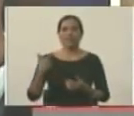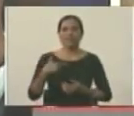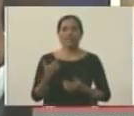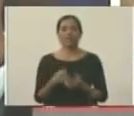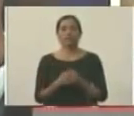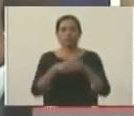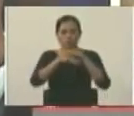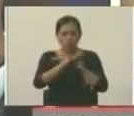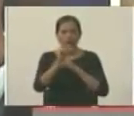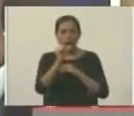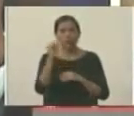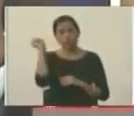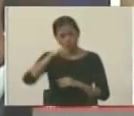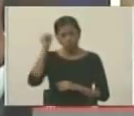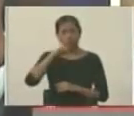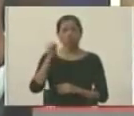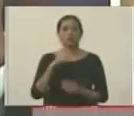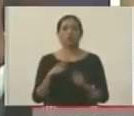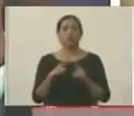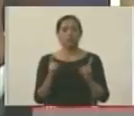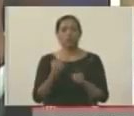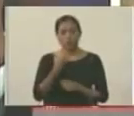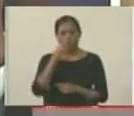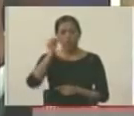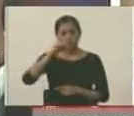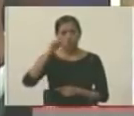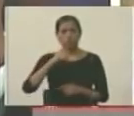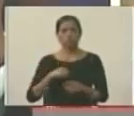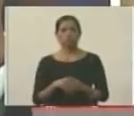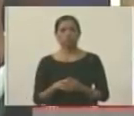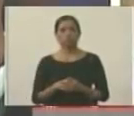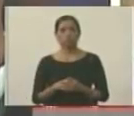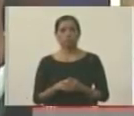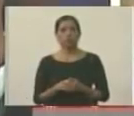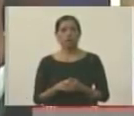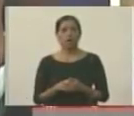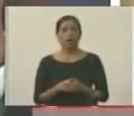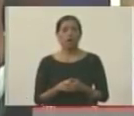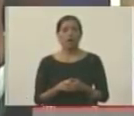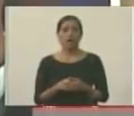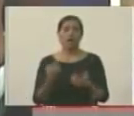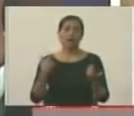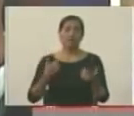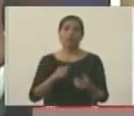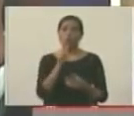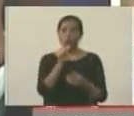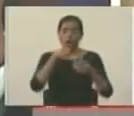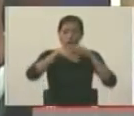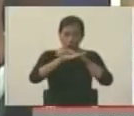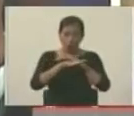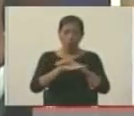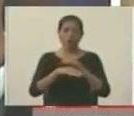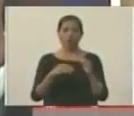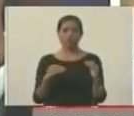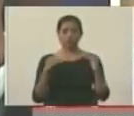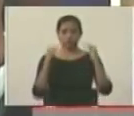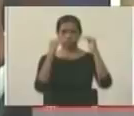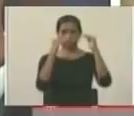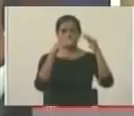de agua, claro que sí, te lo digo. Ahí estamos, vamos a tener otro buen pipote de agua